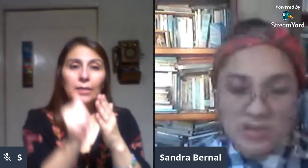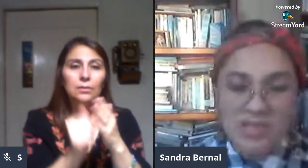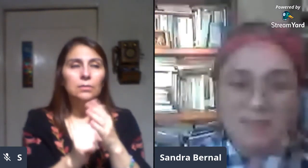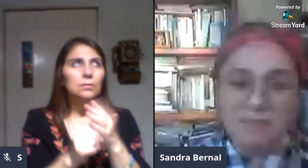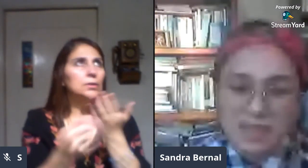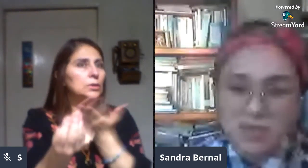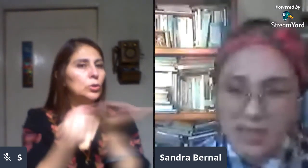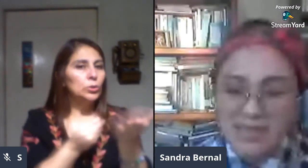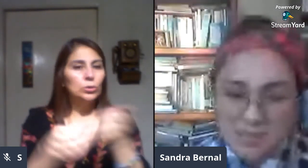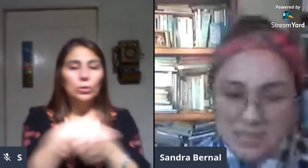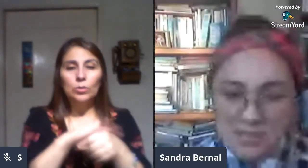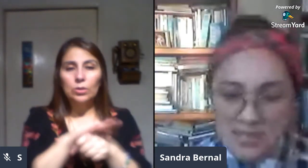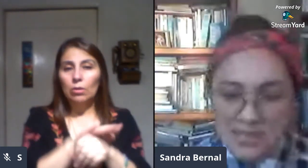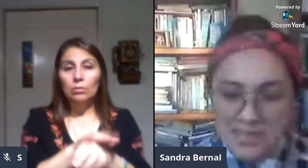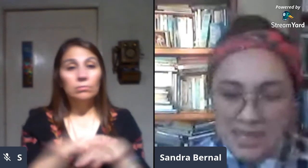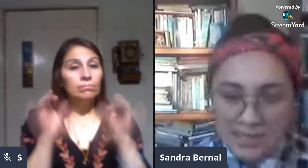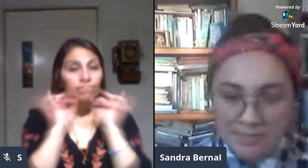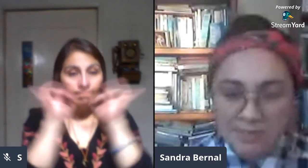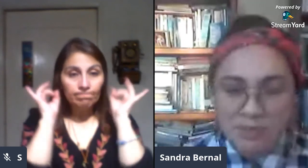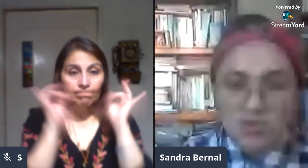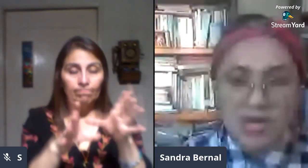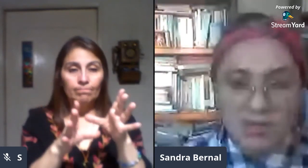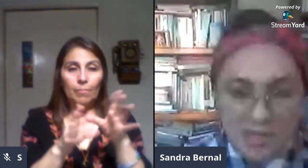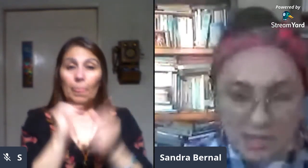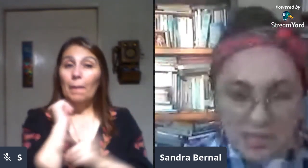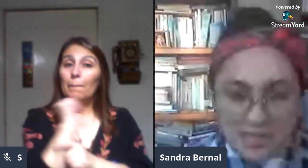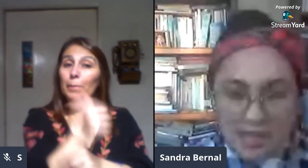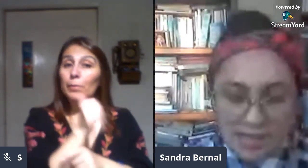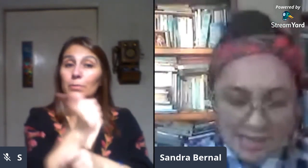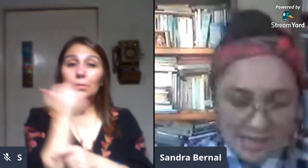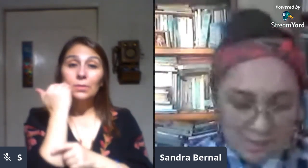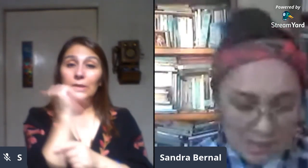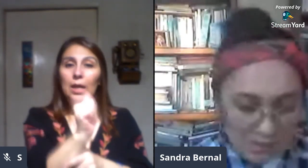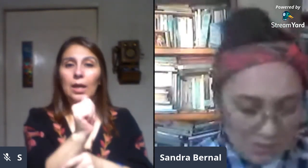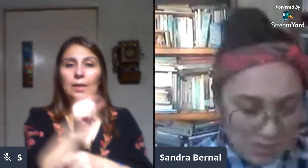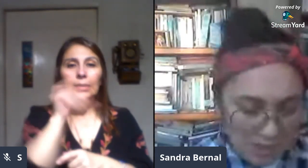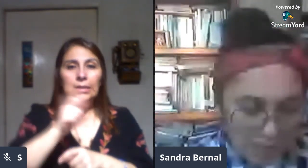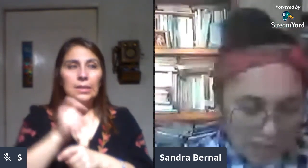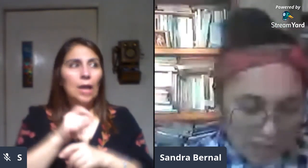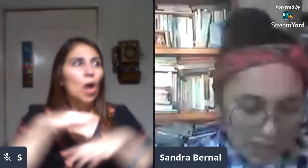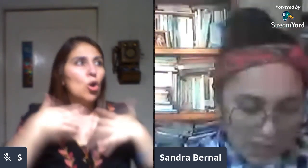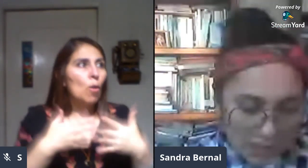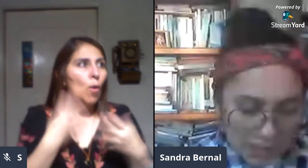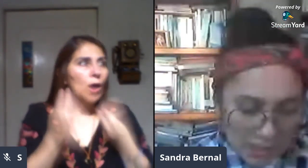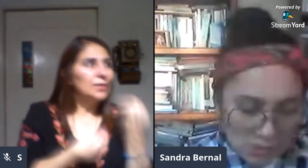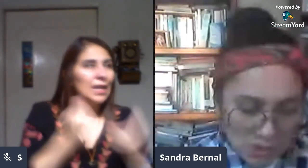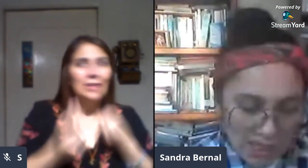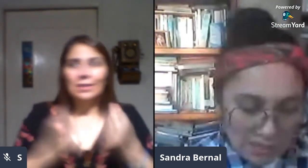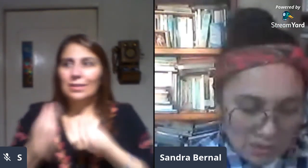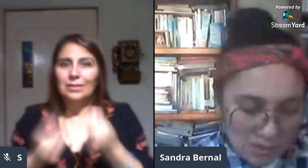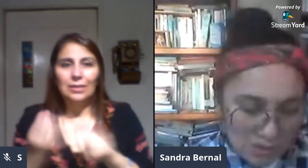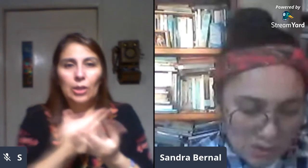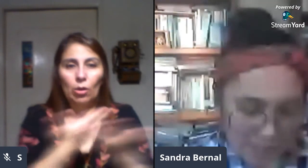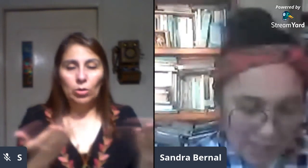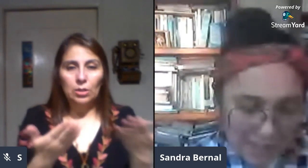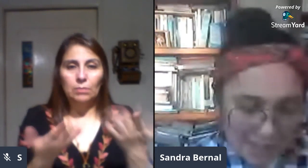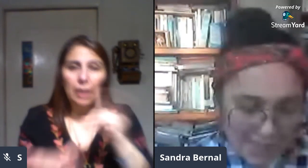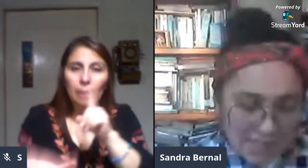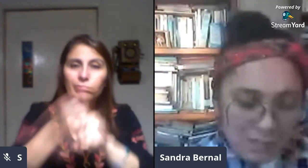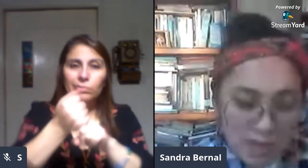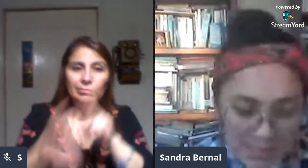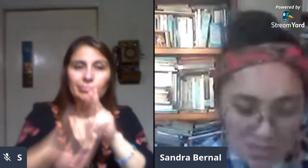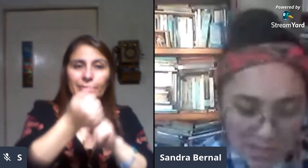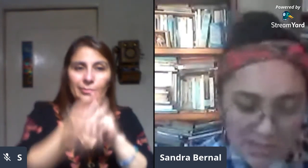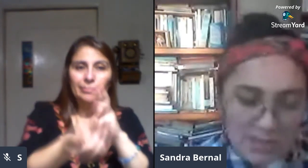Pero por eso también son ellas mismas las que están buscando esa capacidad de agenciamiento y buscando